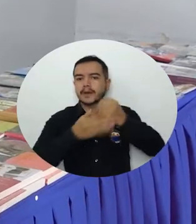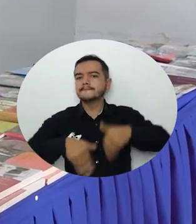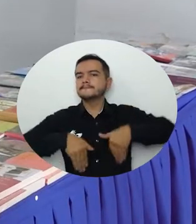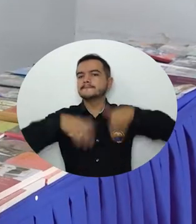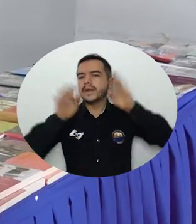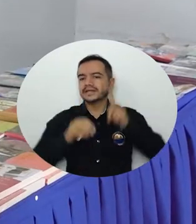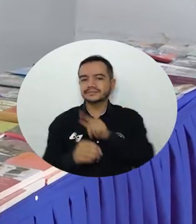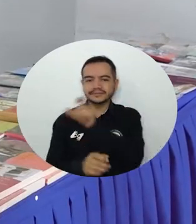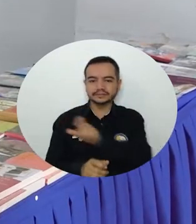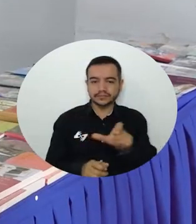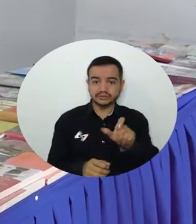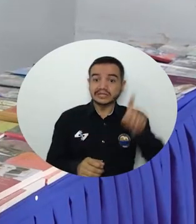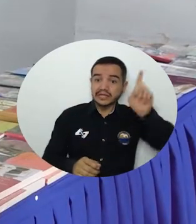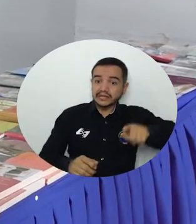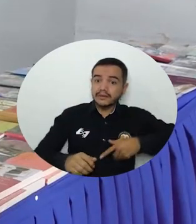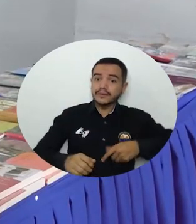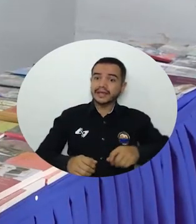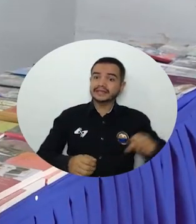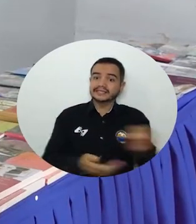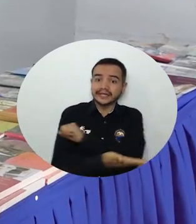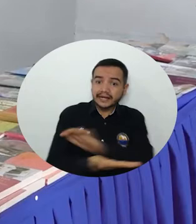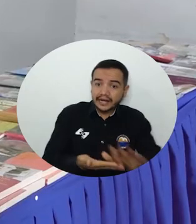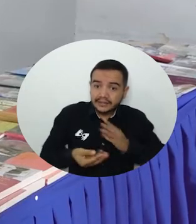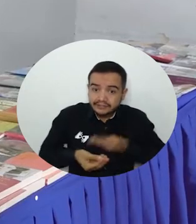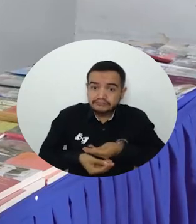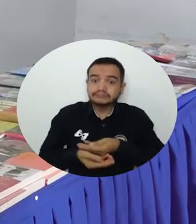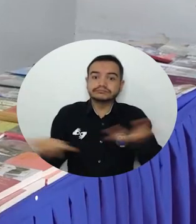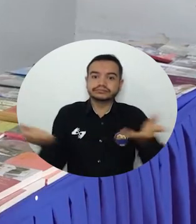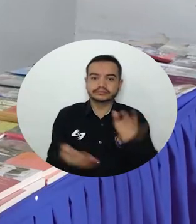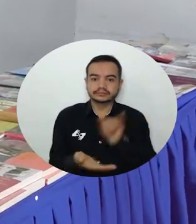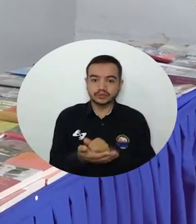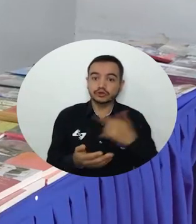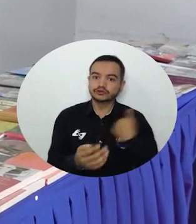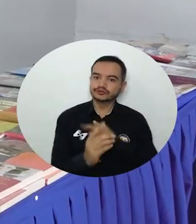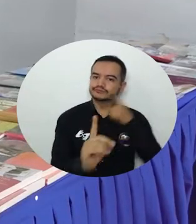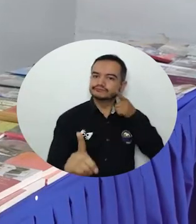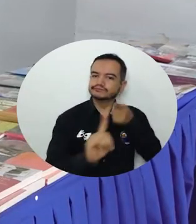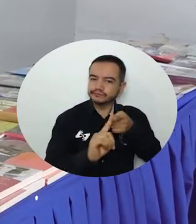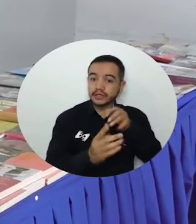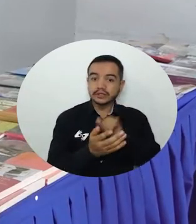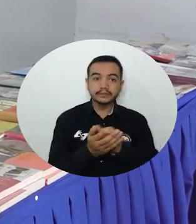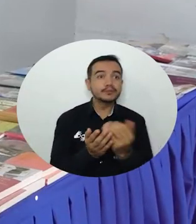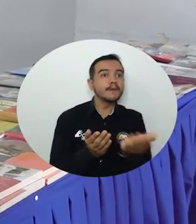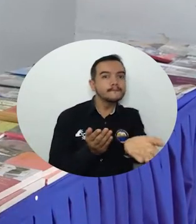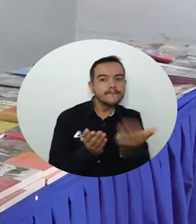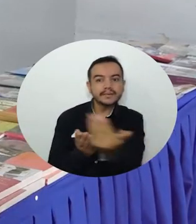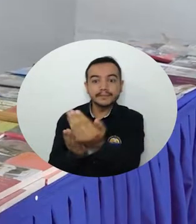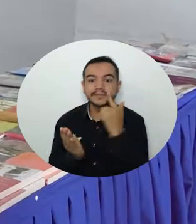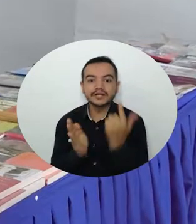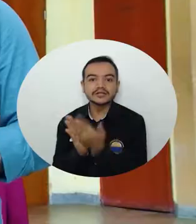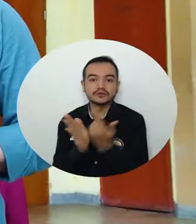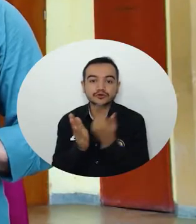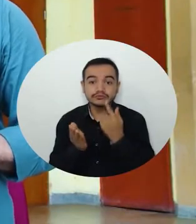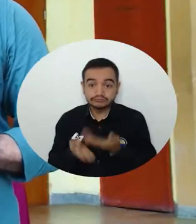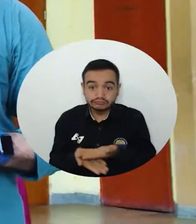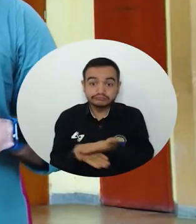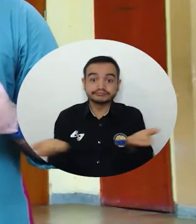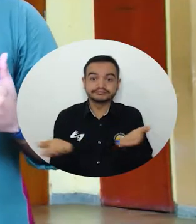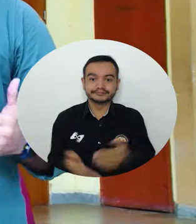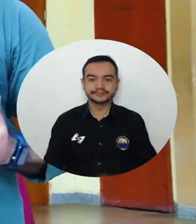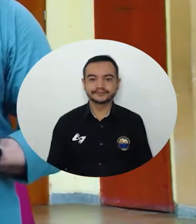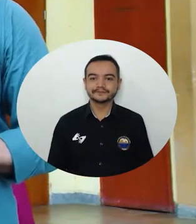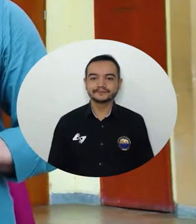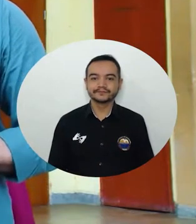debería ser asequible o gratuito, ¿no? Entonces, en eso mismo venimos con esa temática para que sea asequible el libro. Es muy